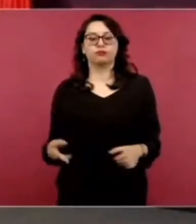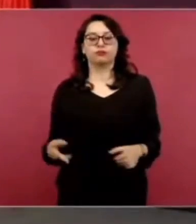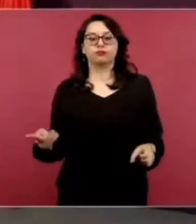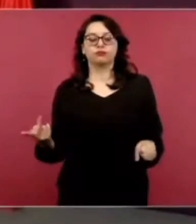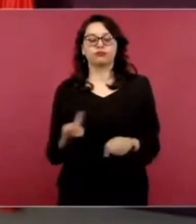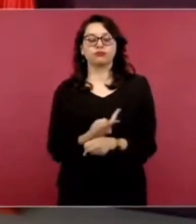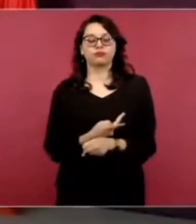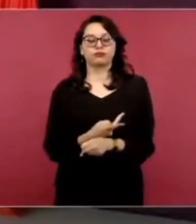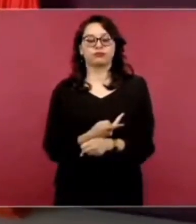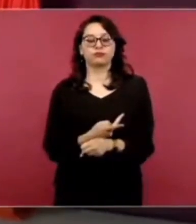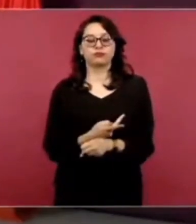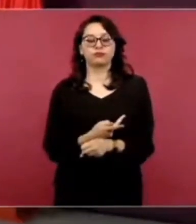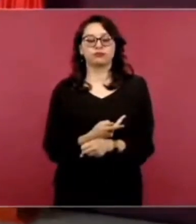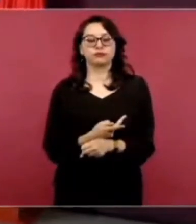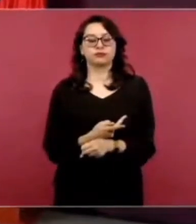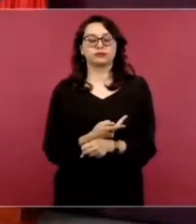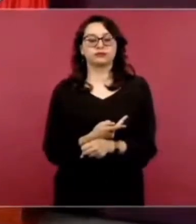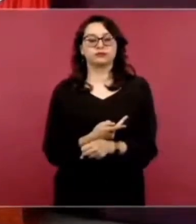gente,